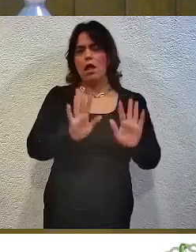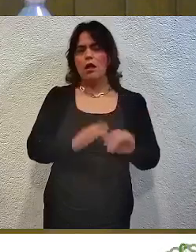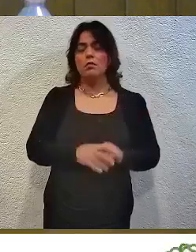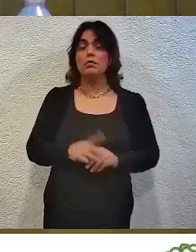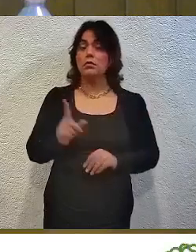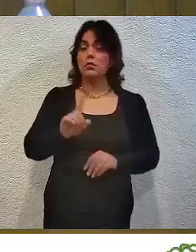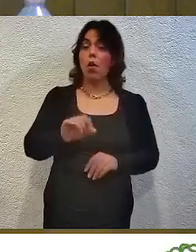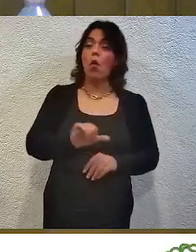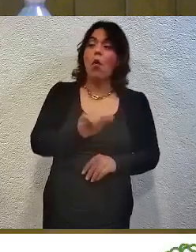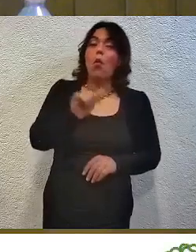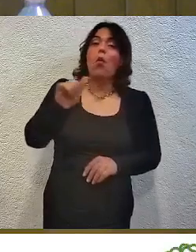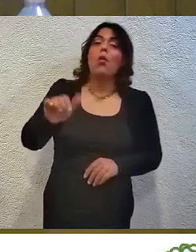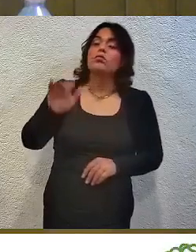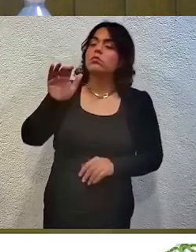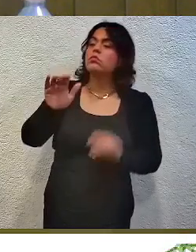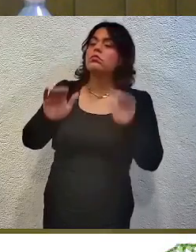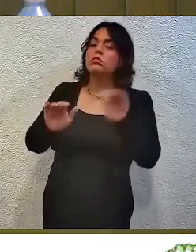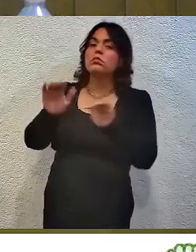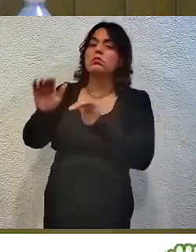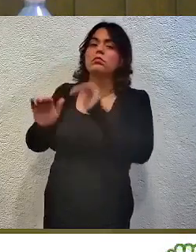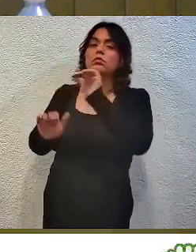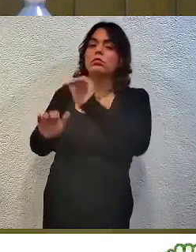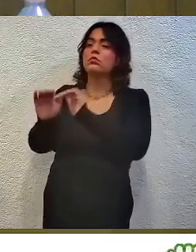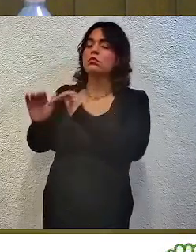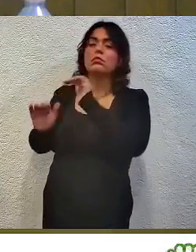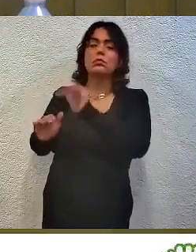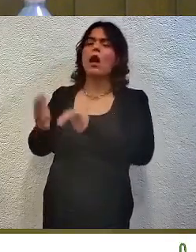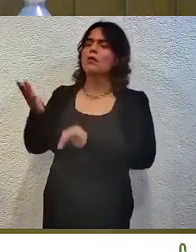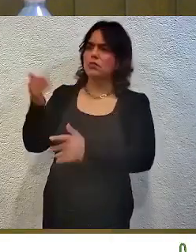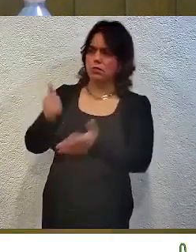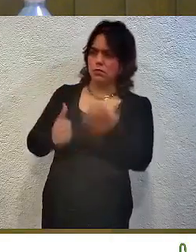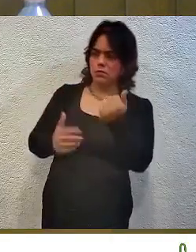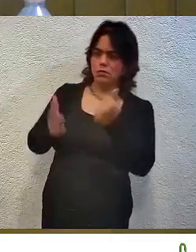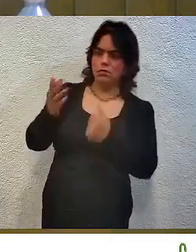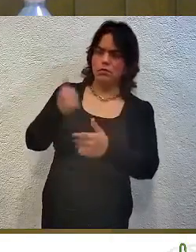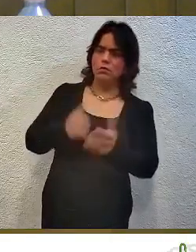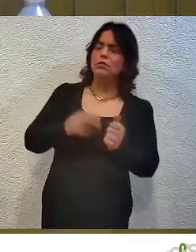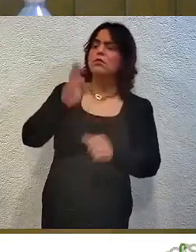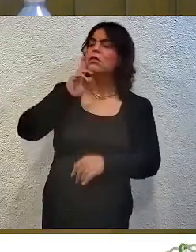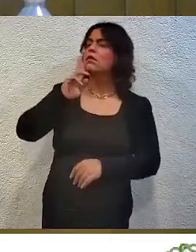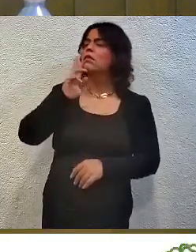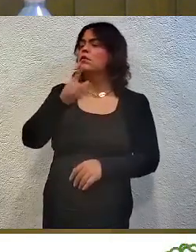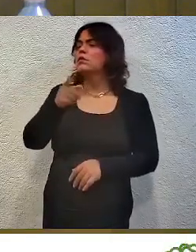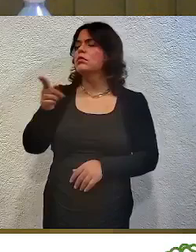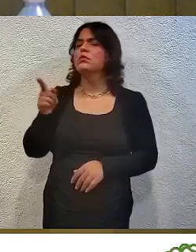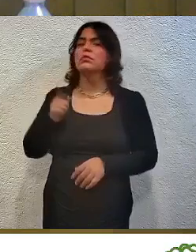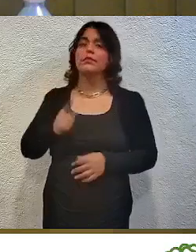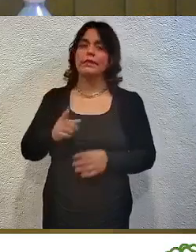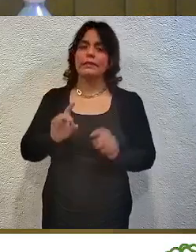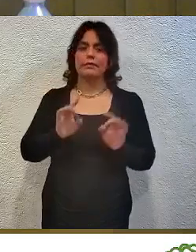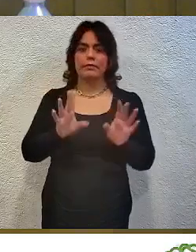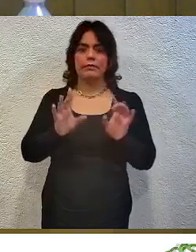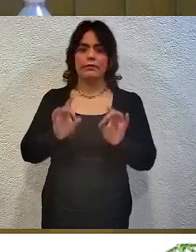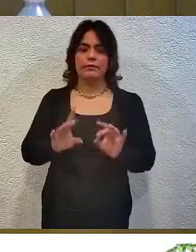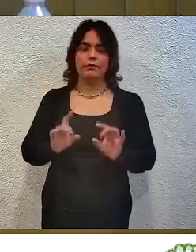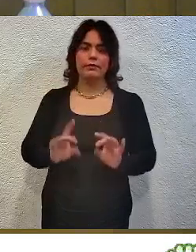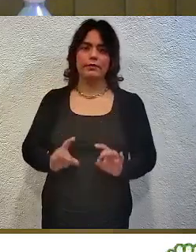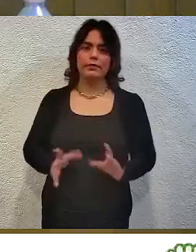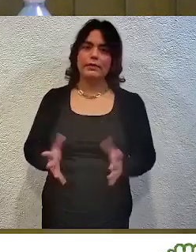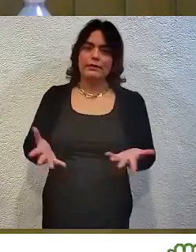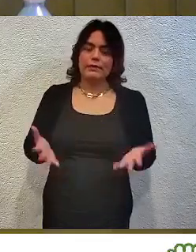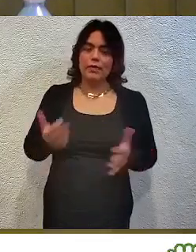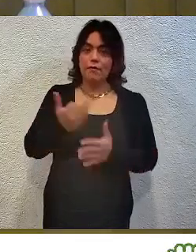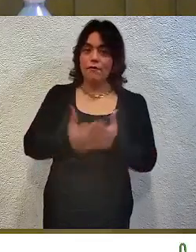se debió hacer comparecer y la situación ahí está. Va a haber un momento donde